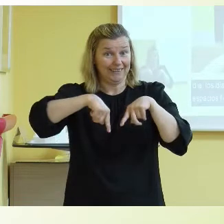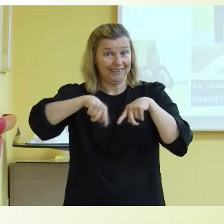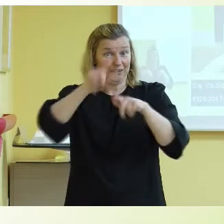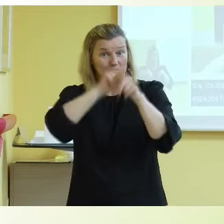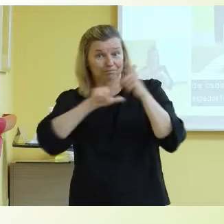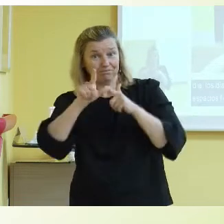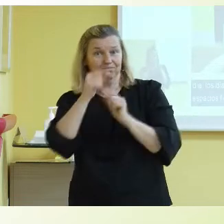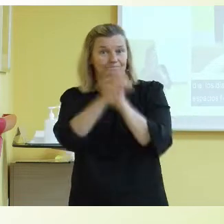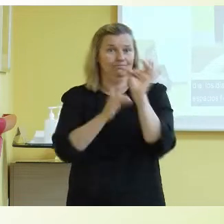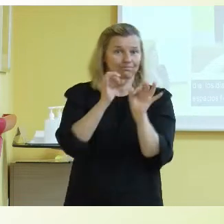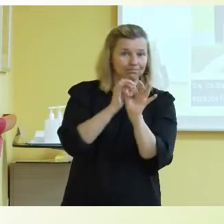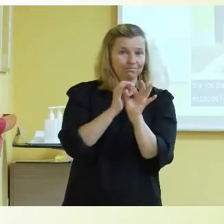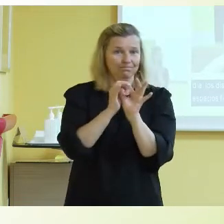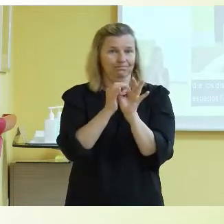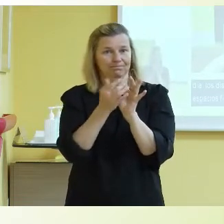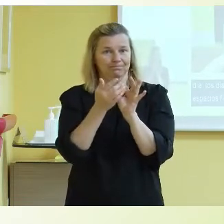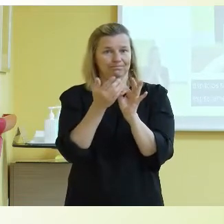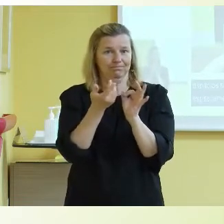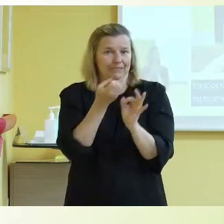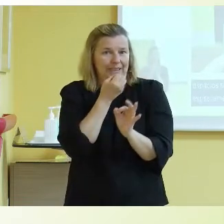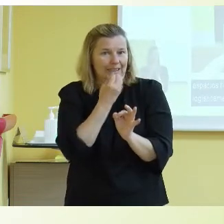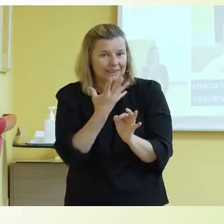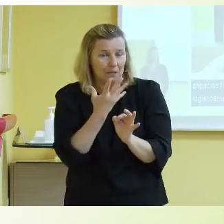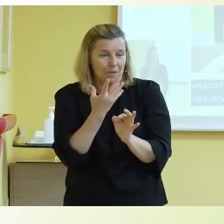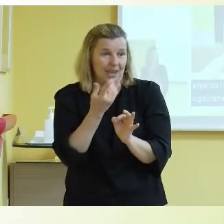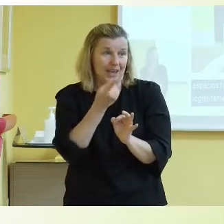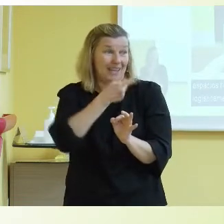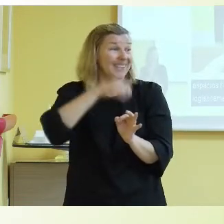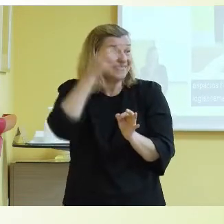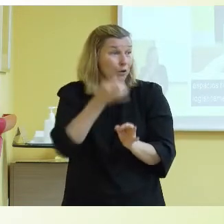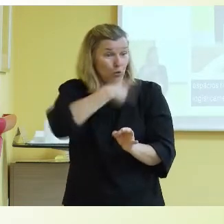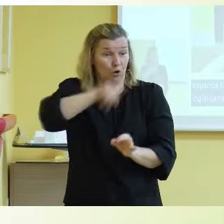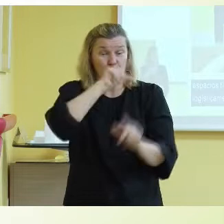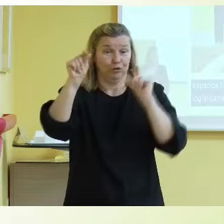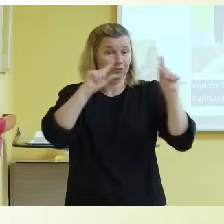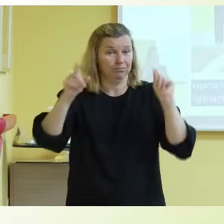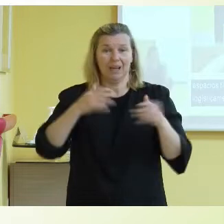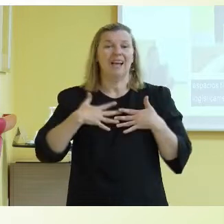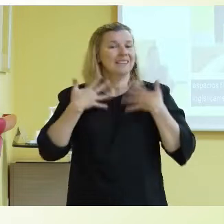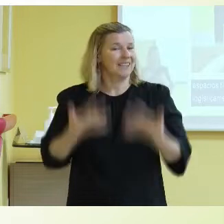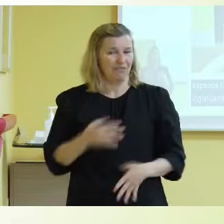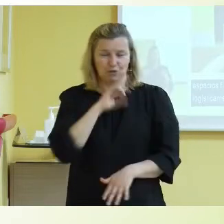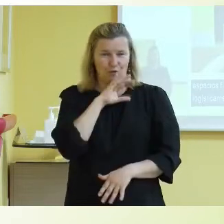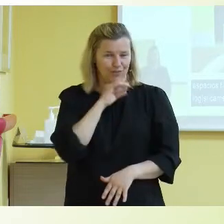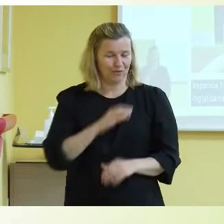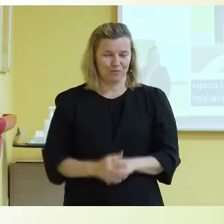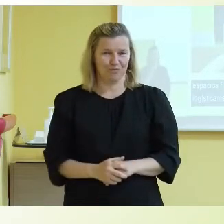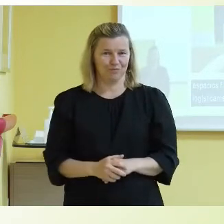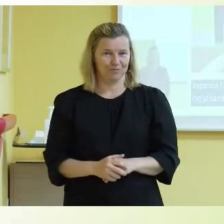con las expectativas que todo el mundo creo que sale de aquí muy satisfechos y contentos.